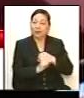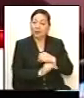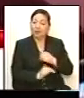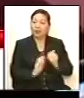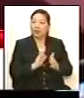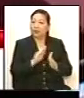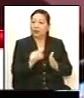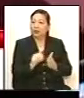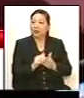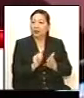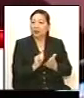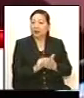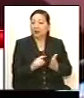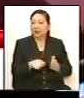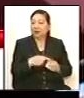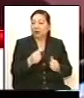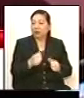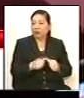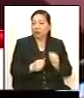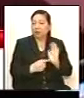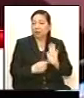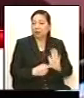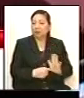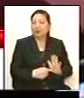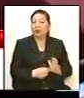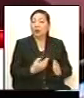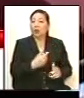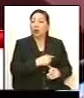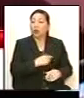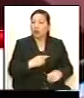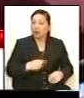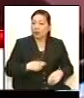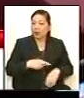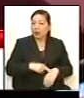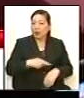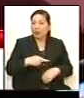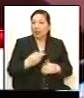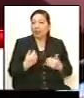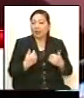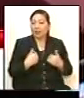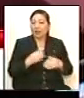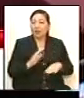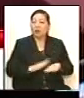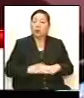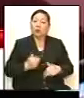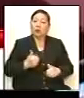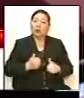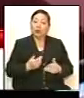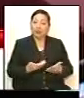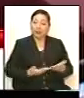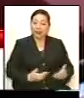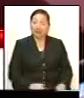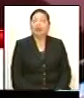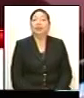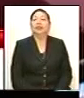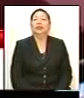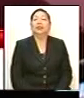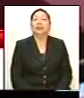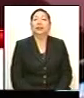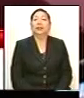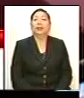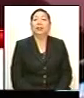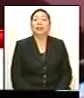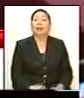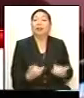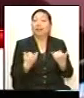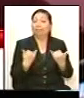toda vez que en dicho numeral se precisa que los gobiernos regionales tienen decisión sobre los puertos regionales. De